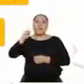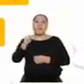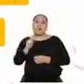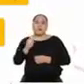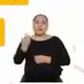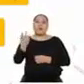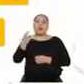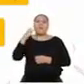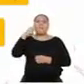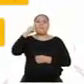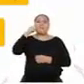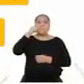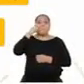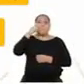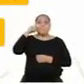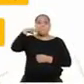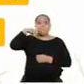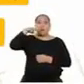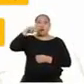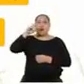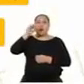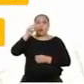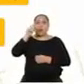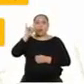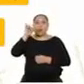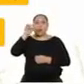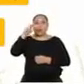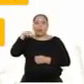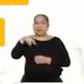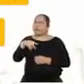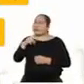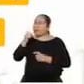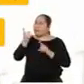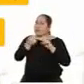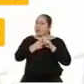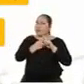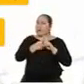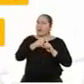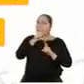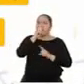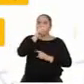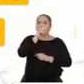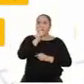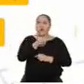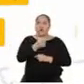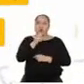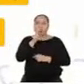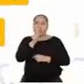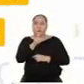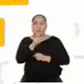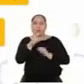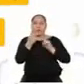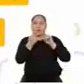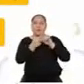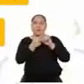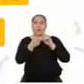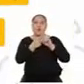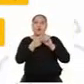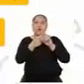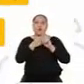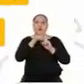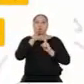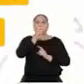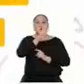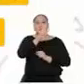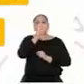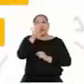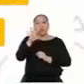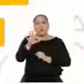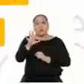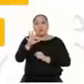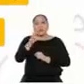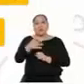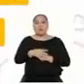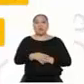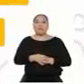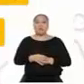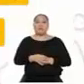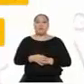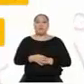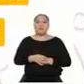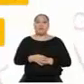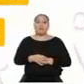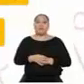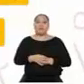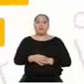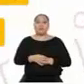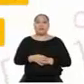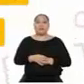solo hay que multiplicar el valor de las proteínas que es 1,3 gramos por la masa corporal de 55 kilos